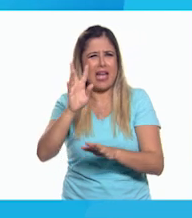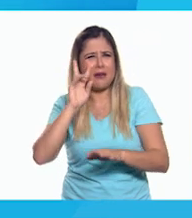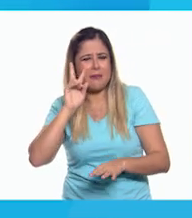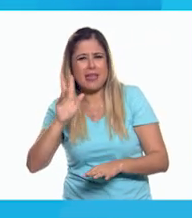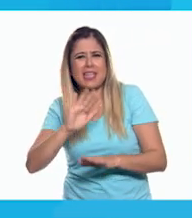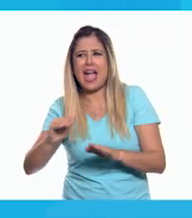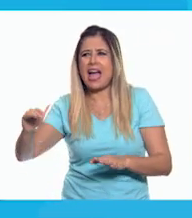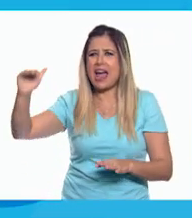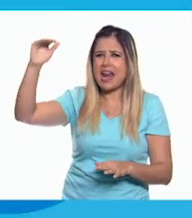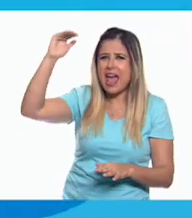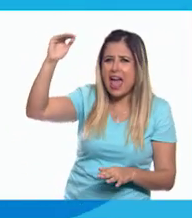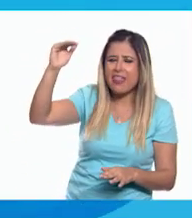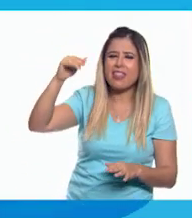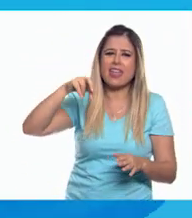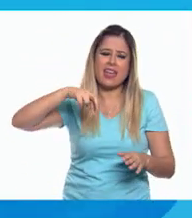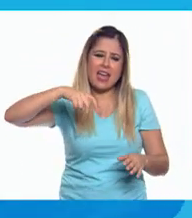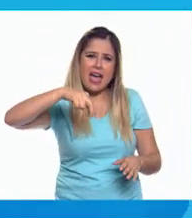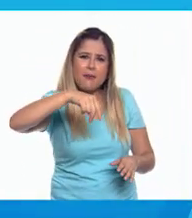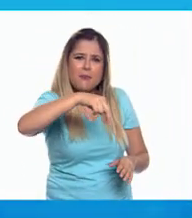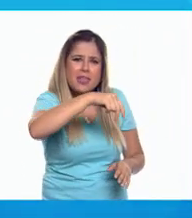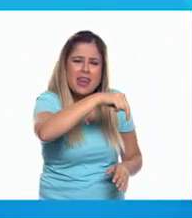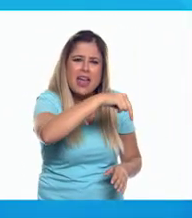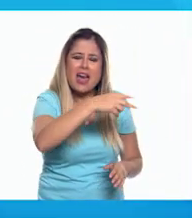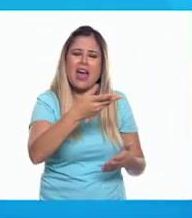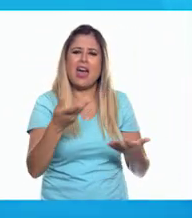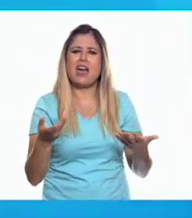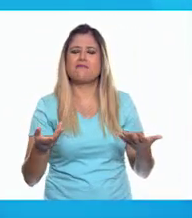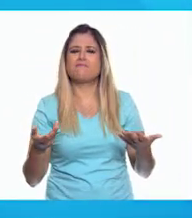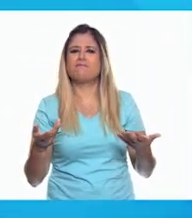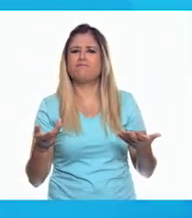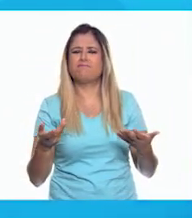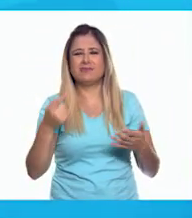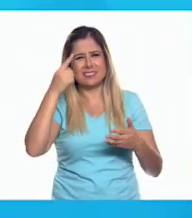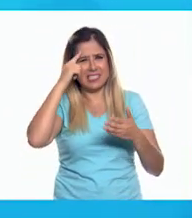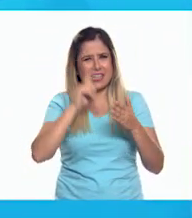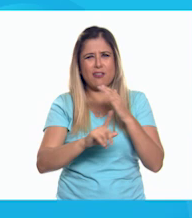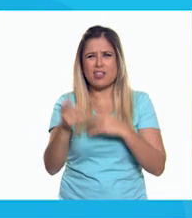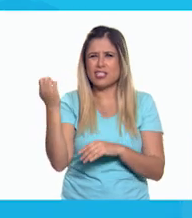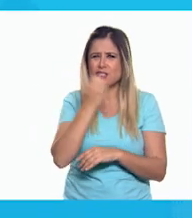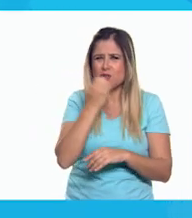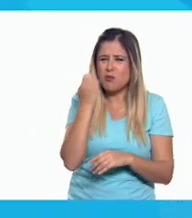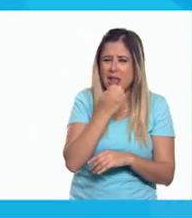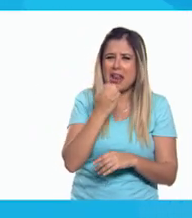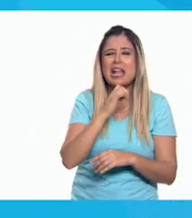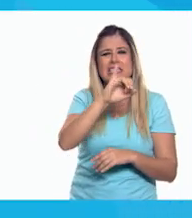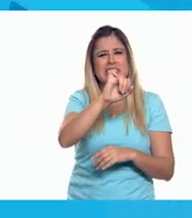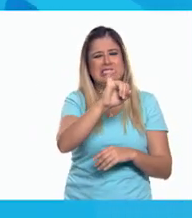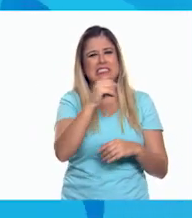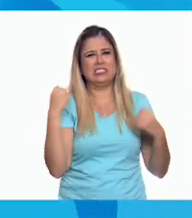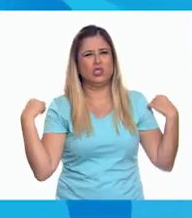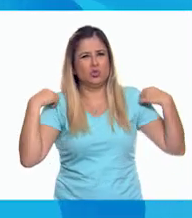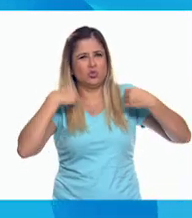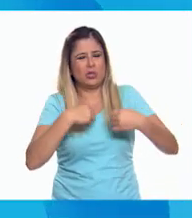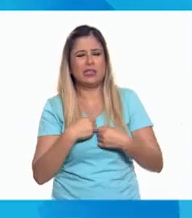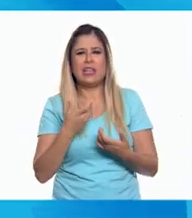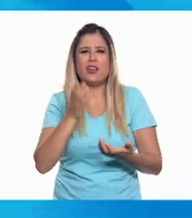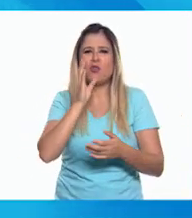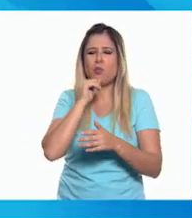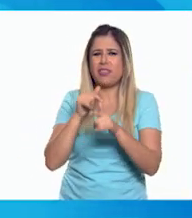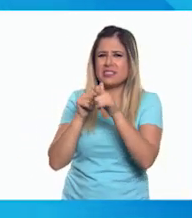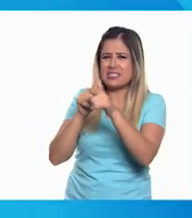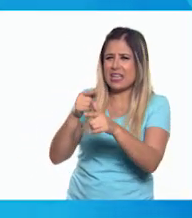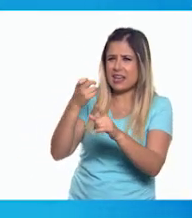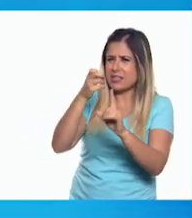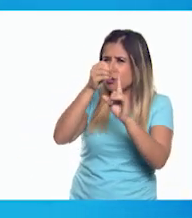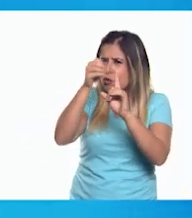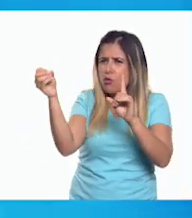está grande, ya va caminando. Es más, yo creo que va a la escuela. Parece que sí, trae un suétercito. No puede seguir esta imagen donde